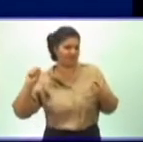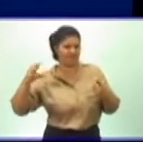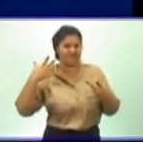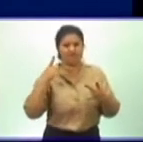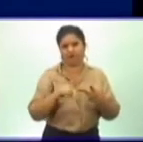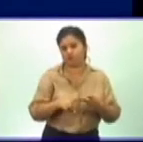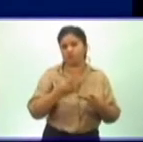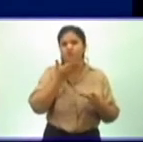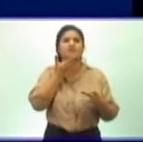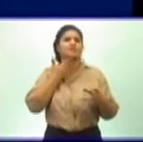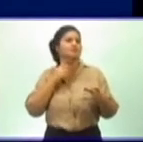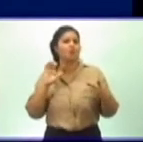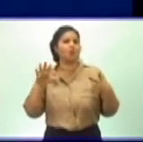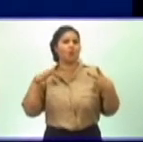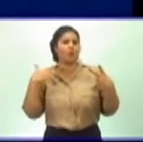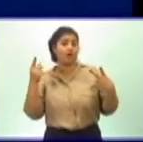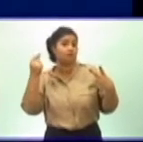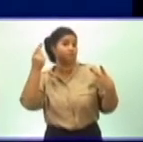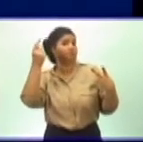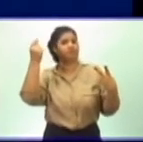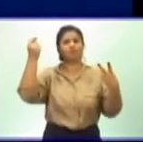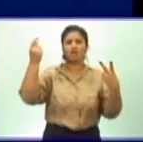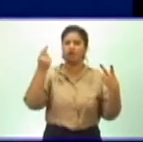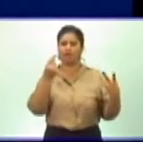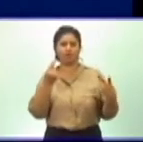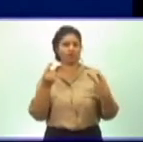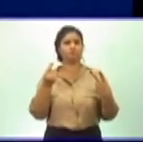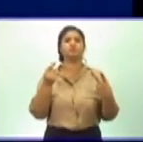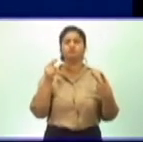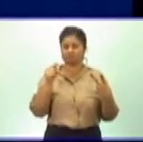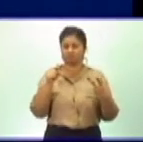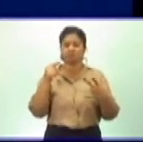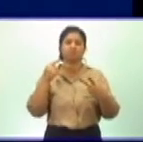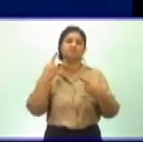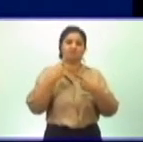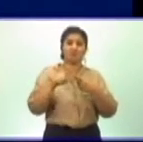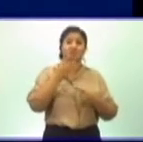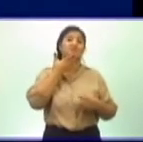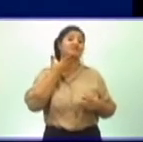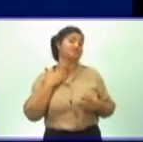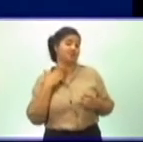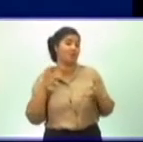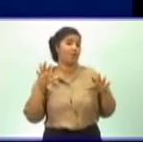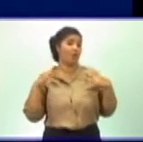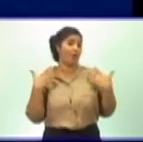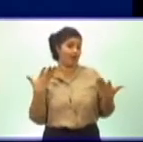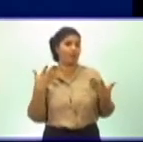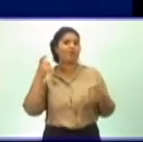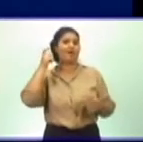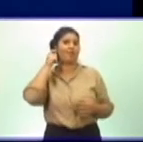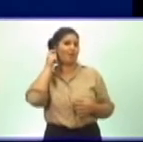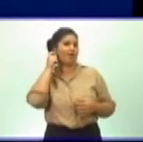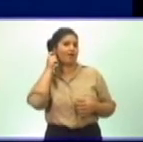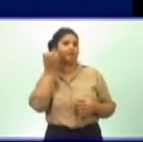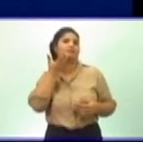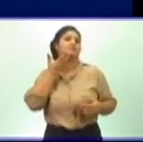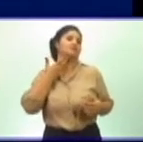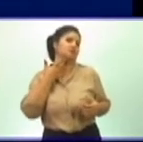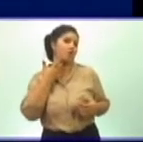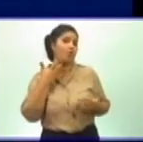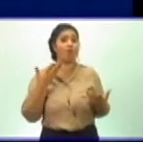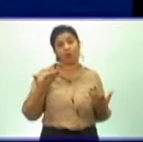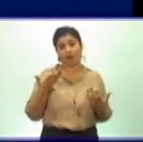conseguir riquezas y la de conquistar a una mujer hermosa. Mezquindad humana que el